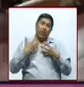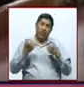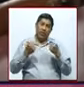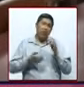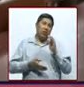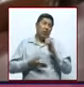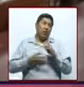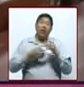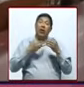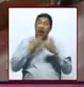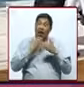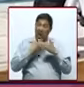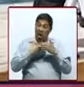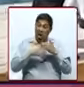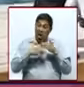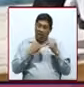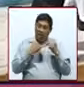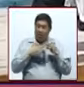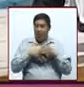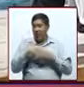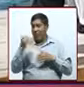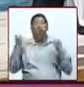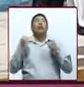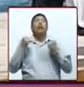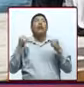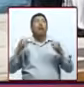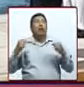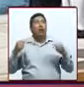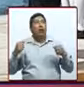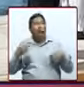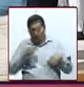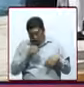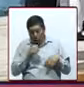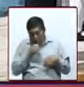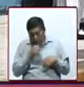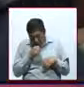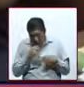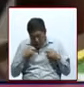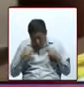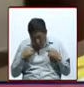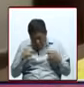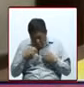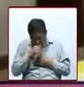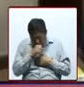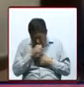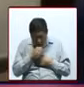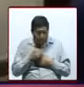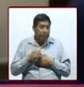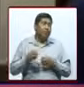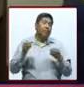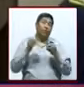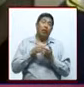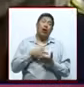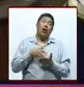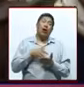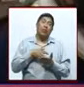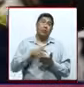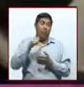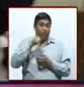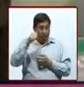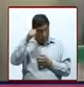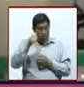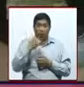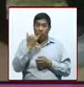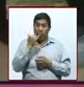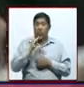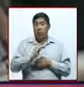Salir de ambientes calientes a un ambiente frío, ahí puedes tranquilamente enfermarte con una neumonía. Por supuesto, y los más vulnerables, adultos mayores y